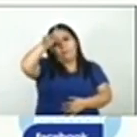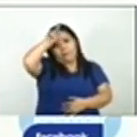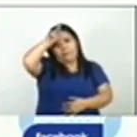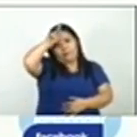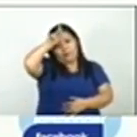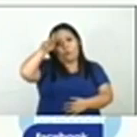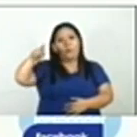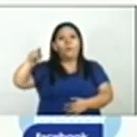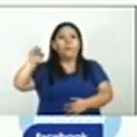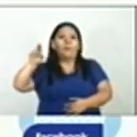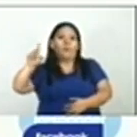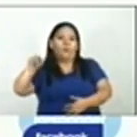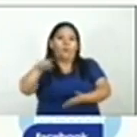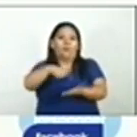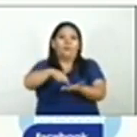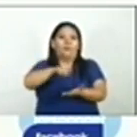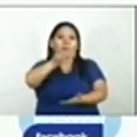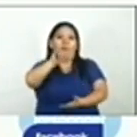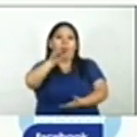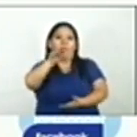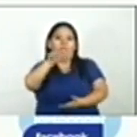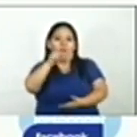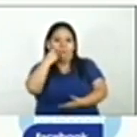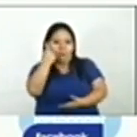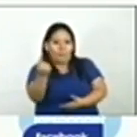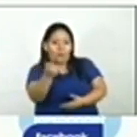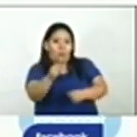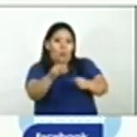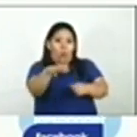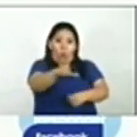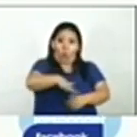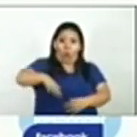reportando varias personas heridas en una explosión de una